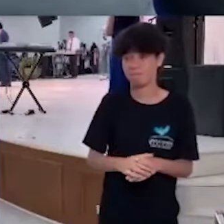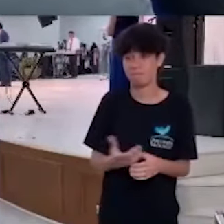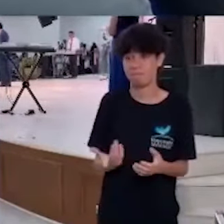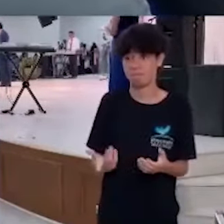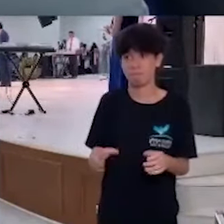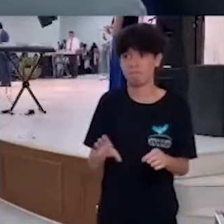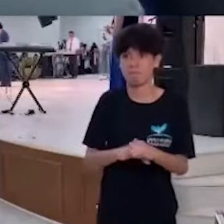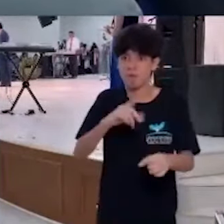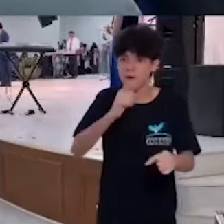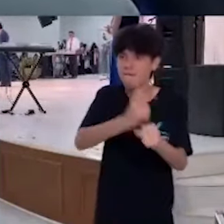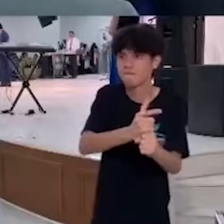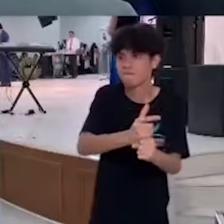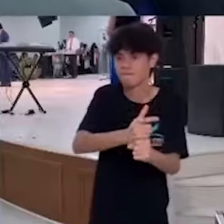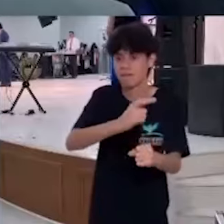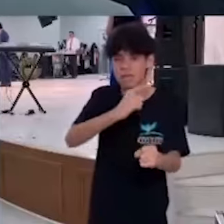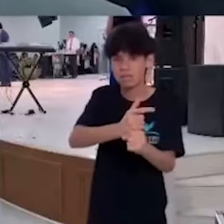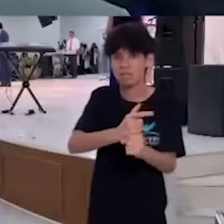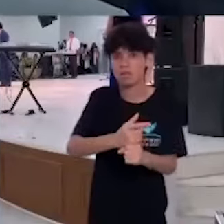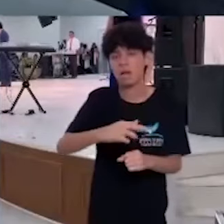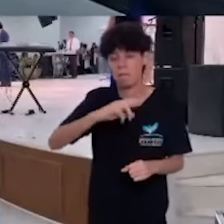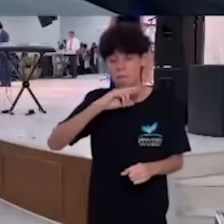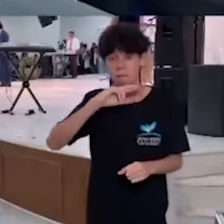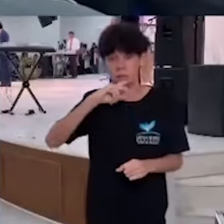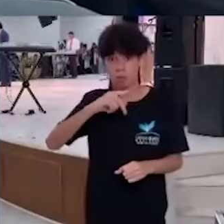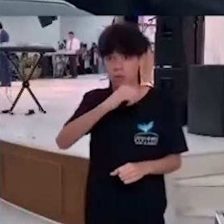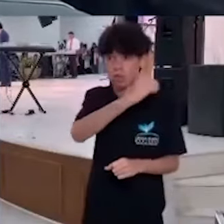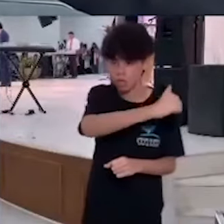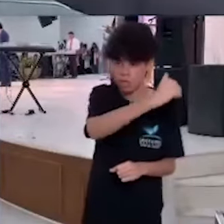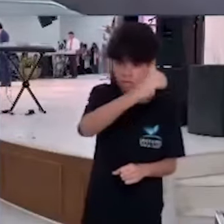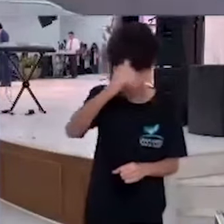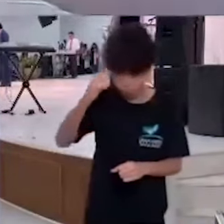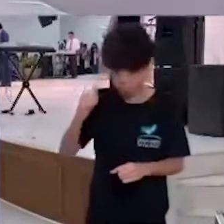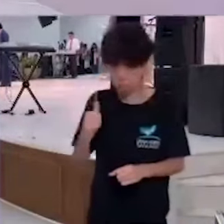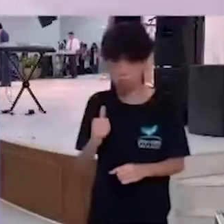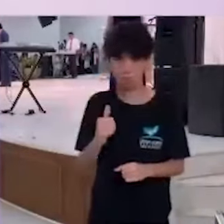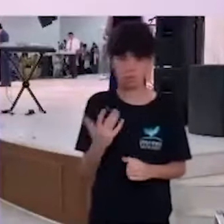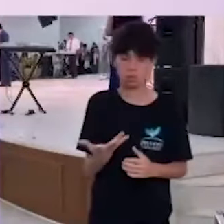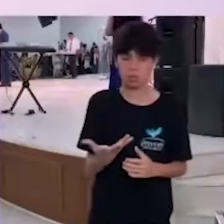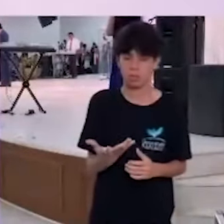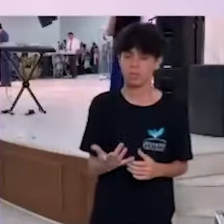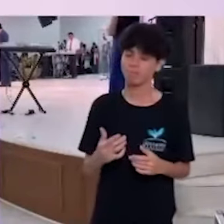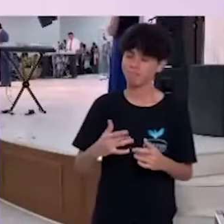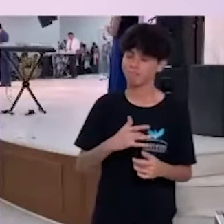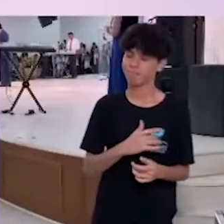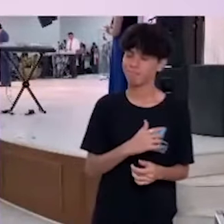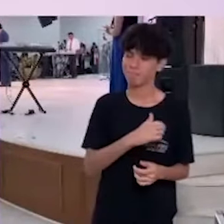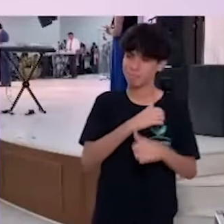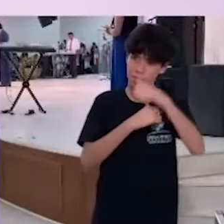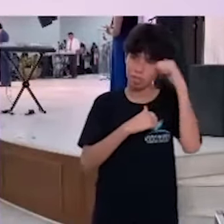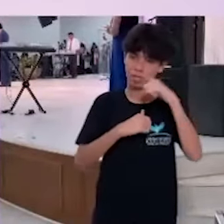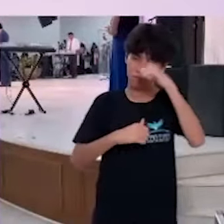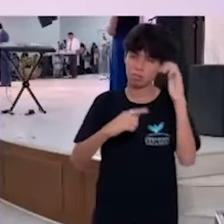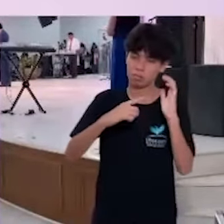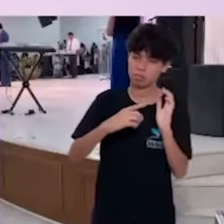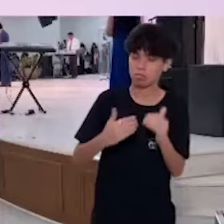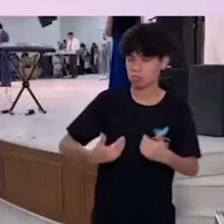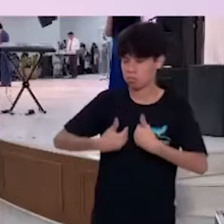Señor, mejor que pongas en el corazón de aquellos que en esta área están